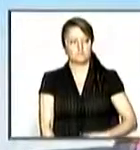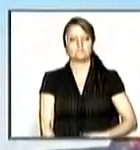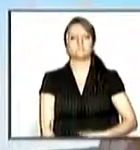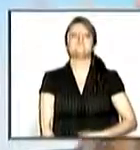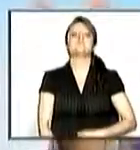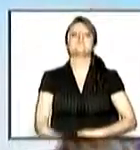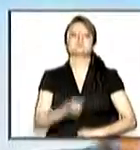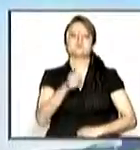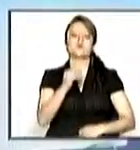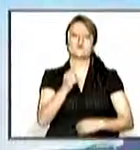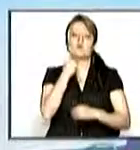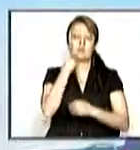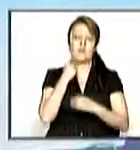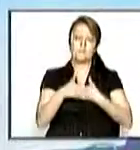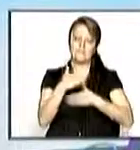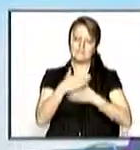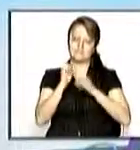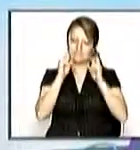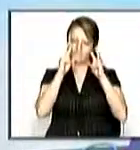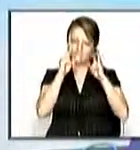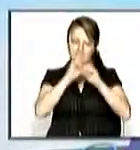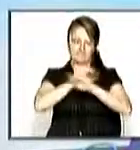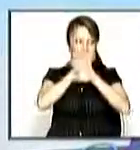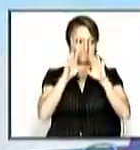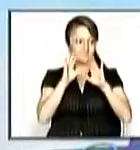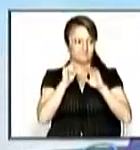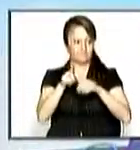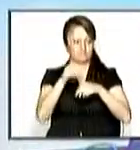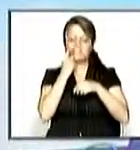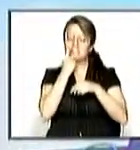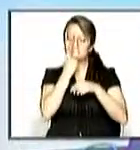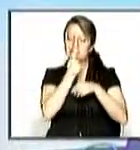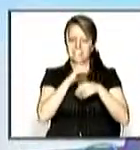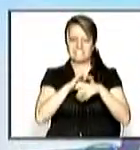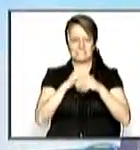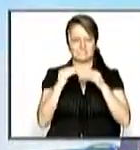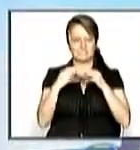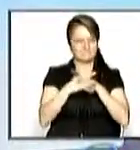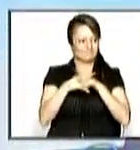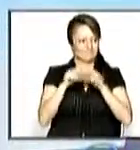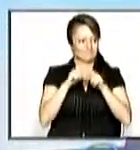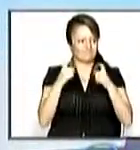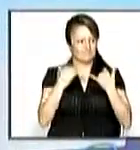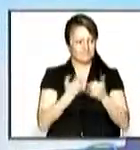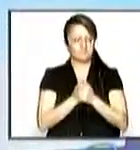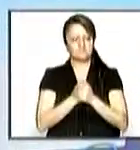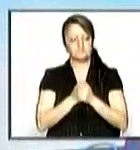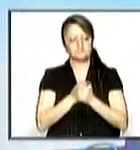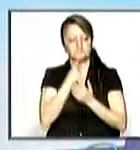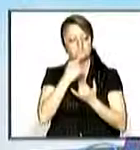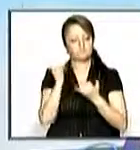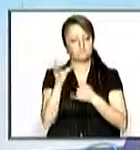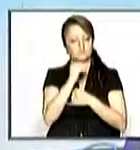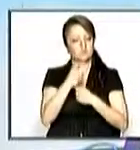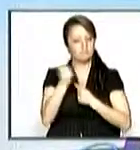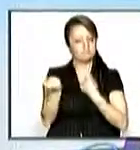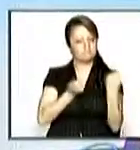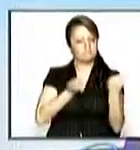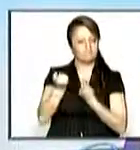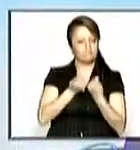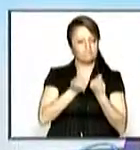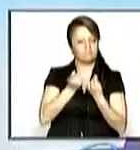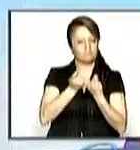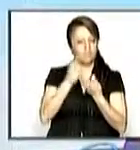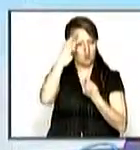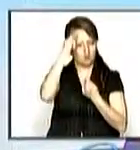Para entrar hoy en materia con nuestro tema de odontología integral, odontología neurofocal y el manejo de todo el